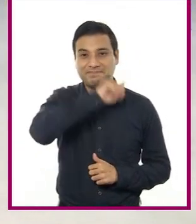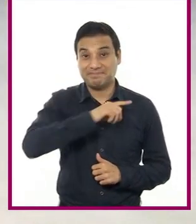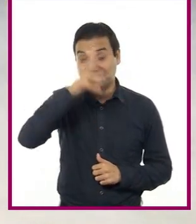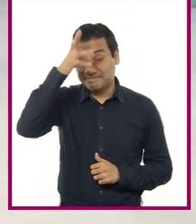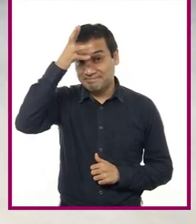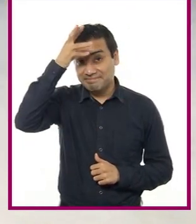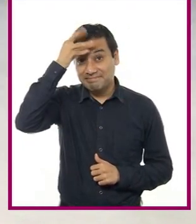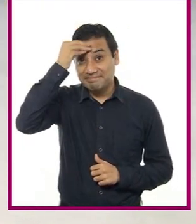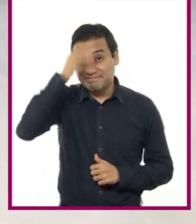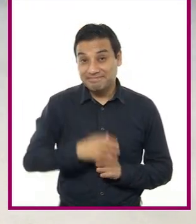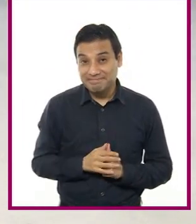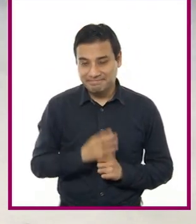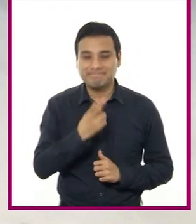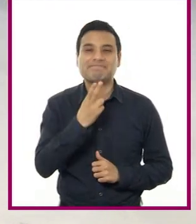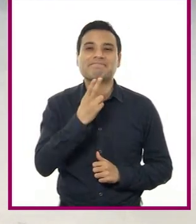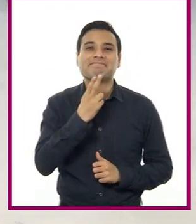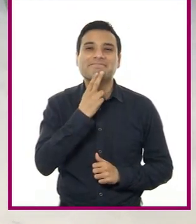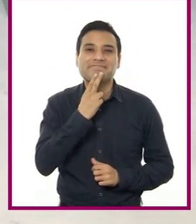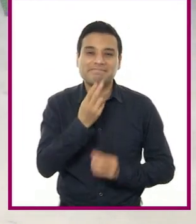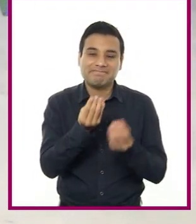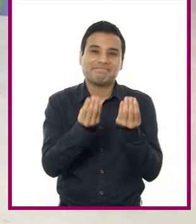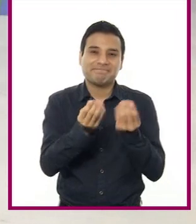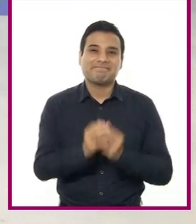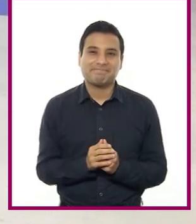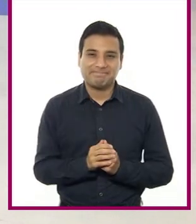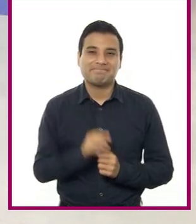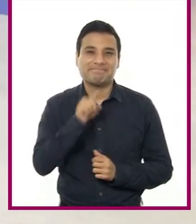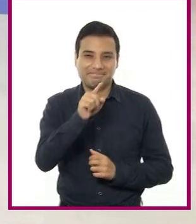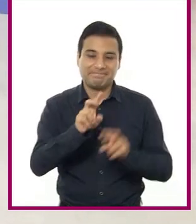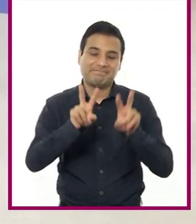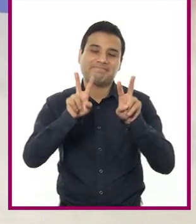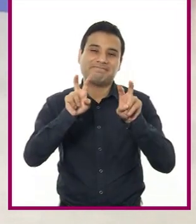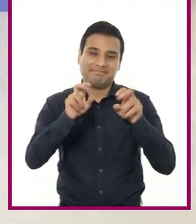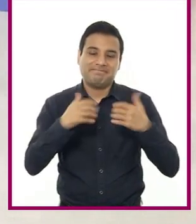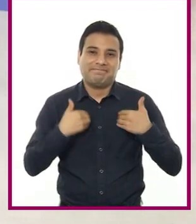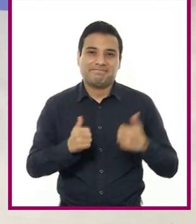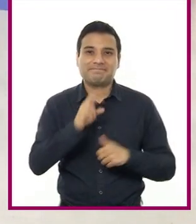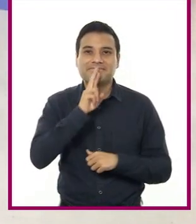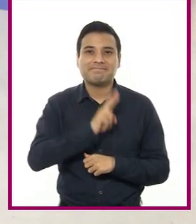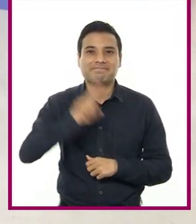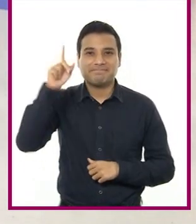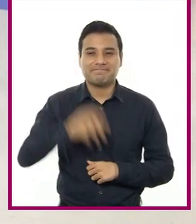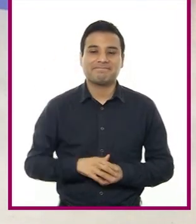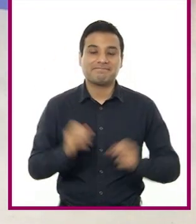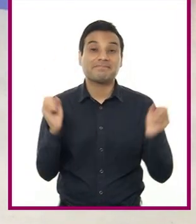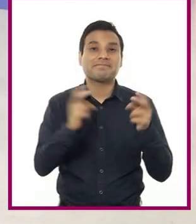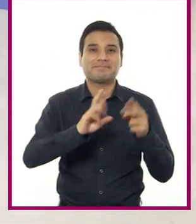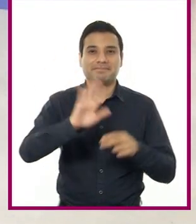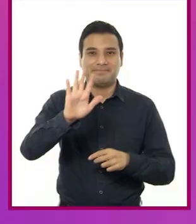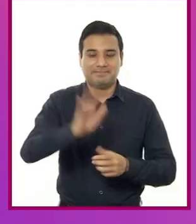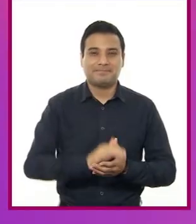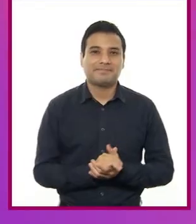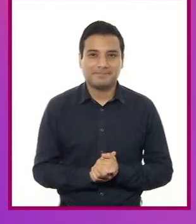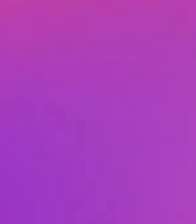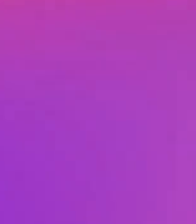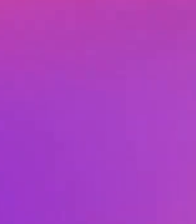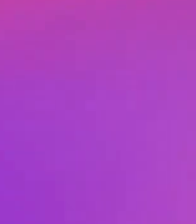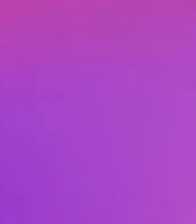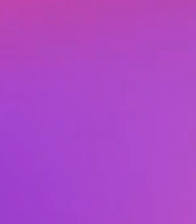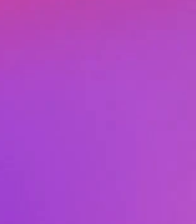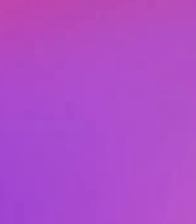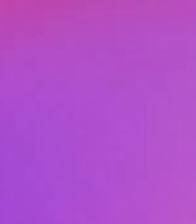esta ocasión sea de utilidad para comprender mejor su entorno. ¡Hasta pronto!